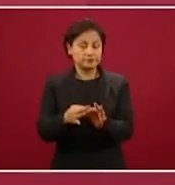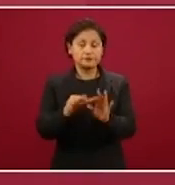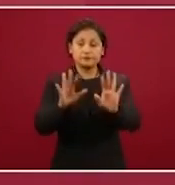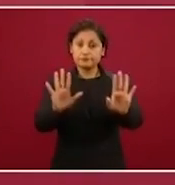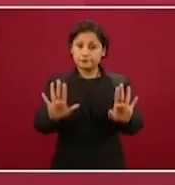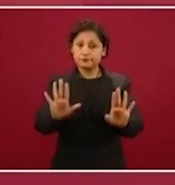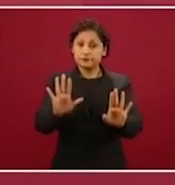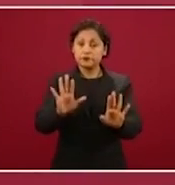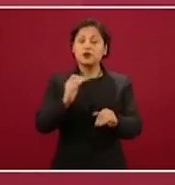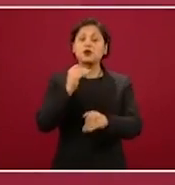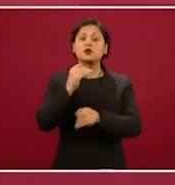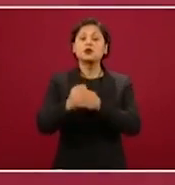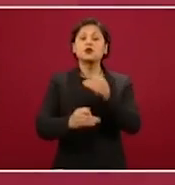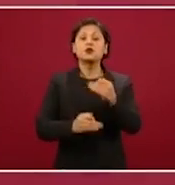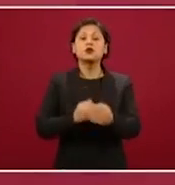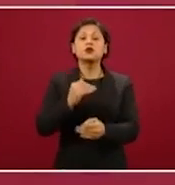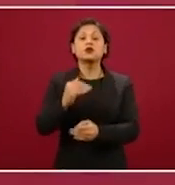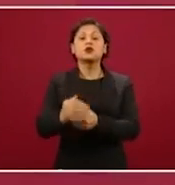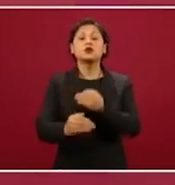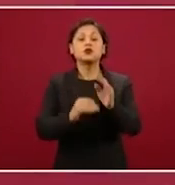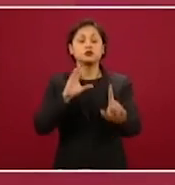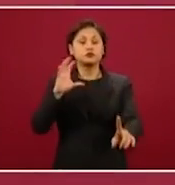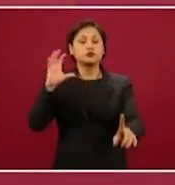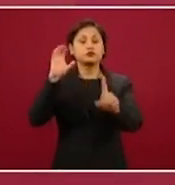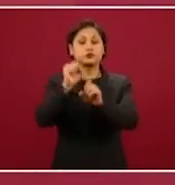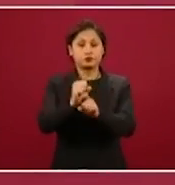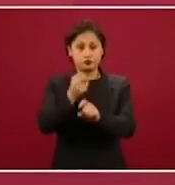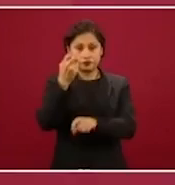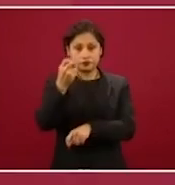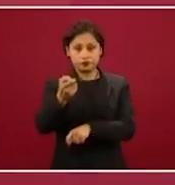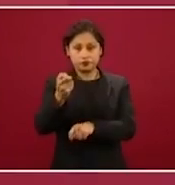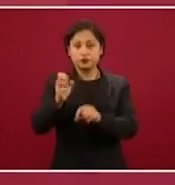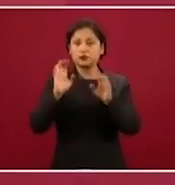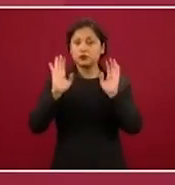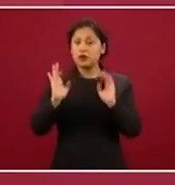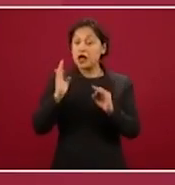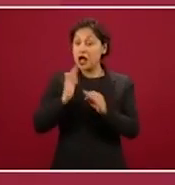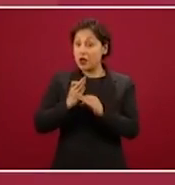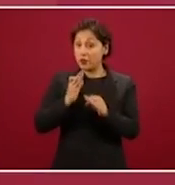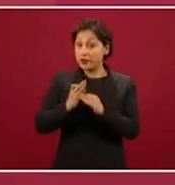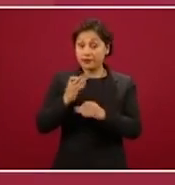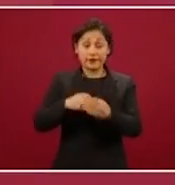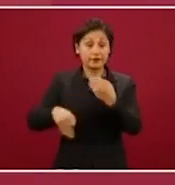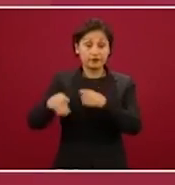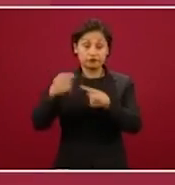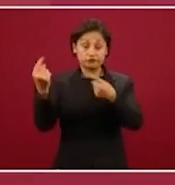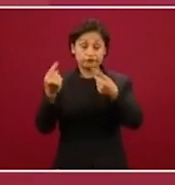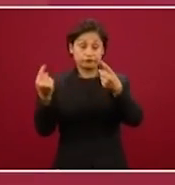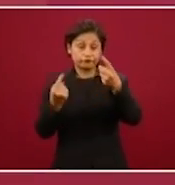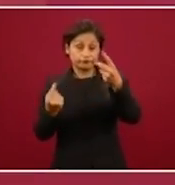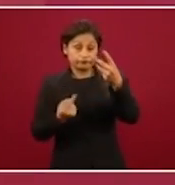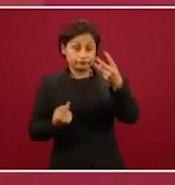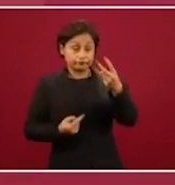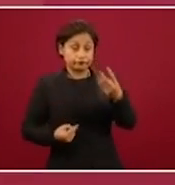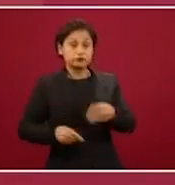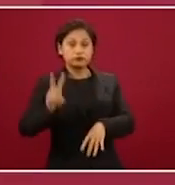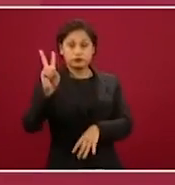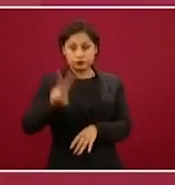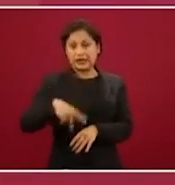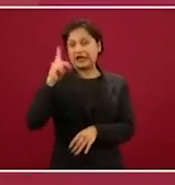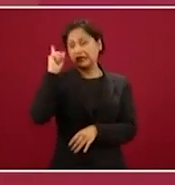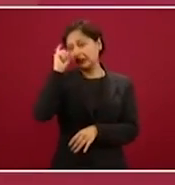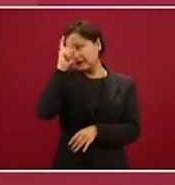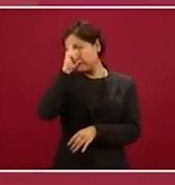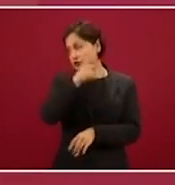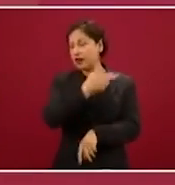vamos hacia allá. Entonces, todo esto nos está llevando tiempo, pero vamos